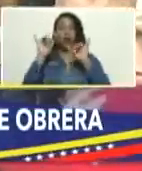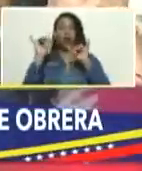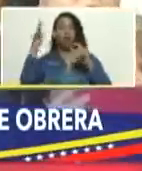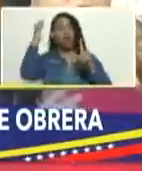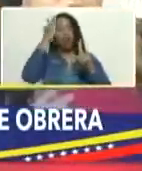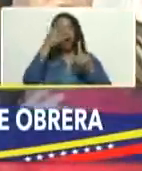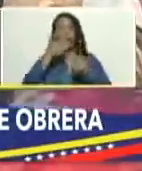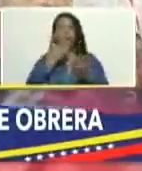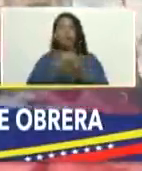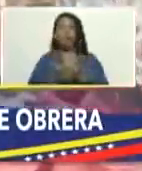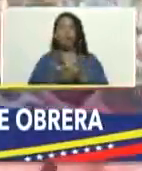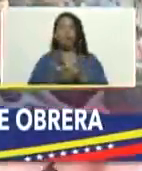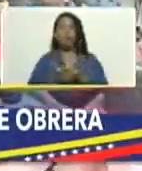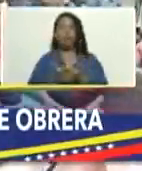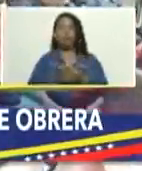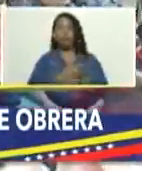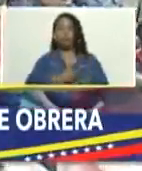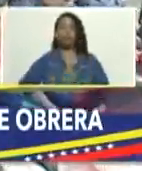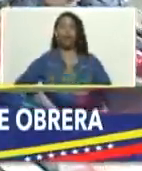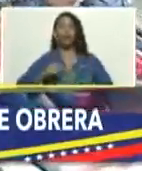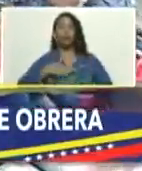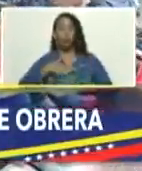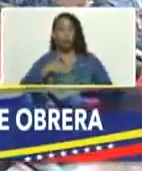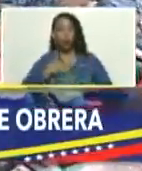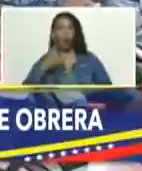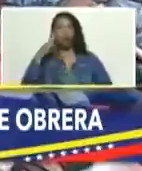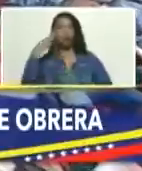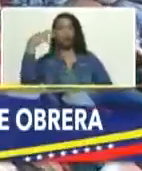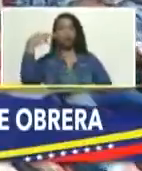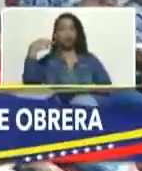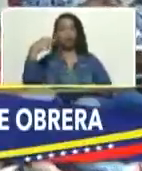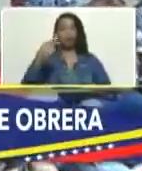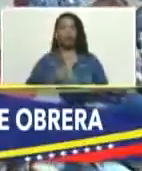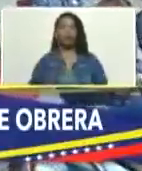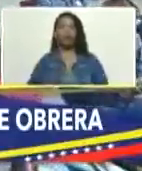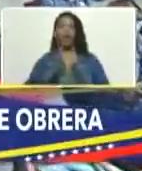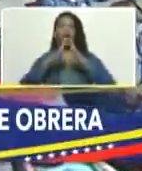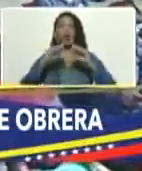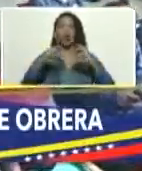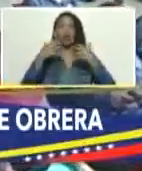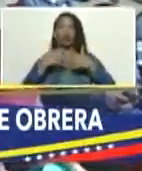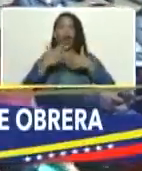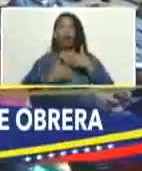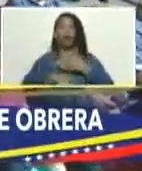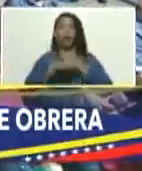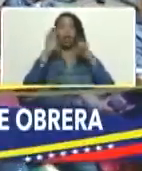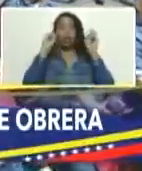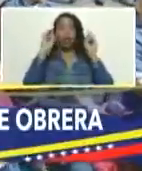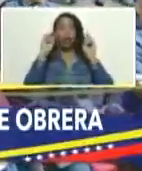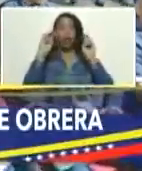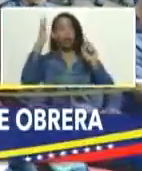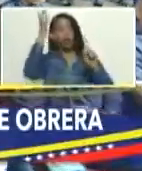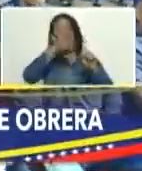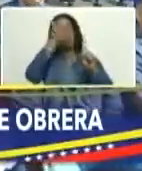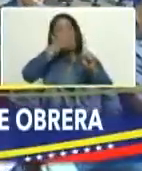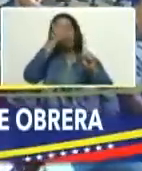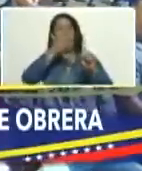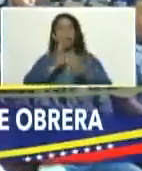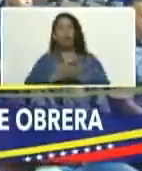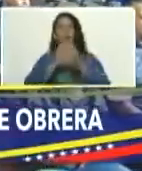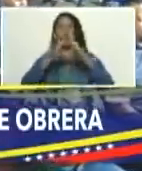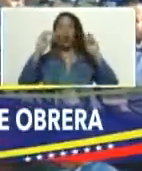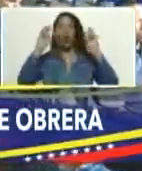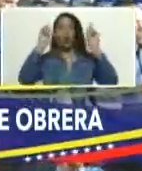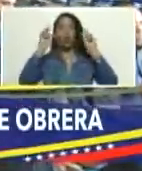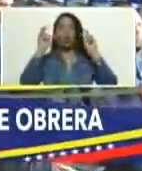nos permita a todos, presidente, poder visualizar todos los avances en materia de formación,